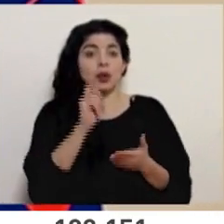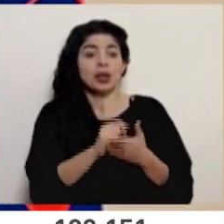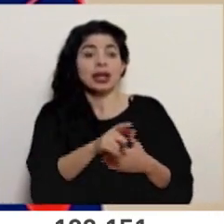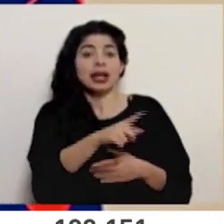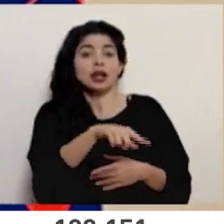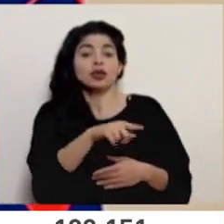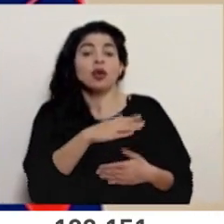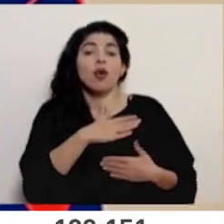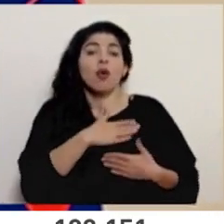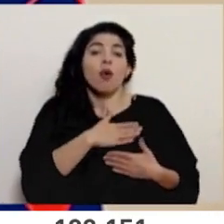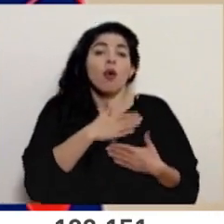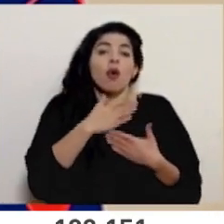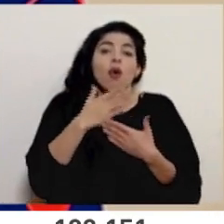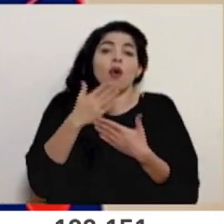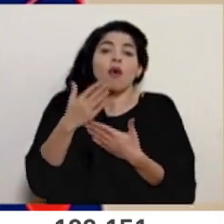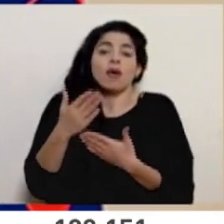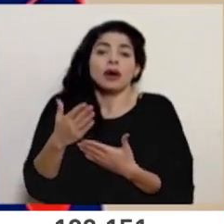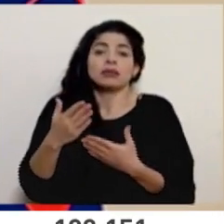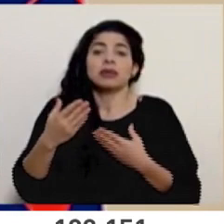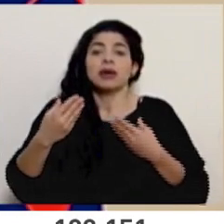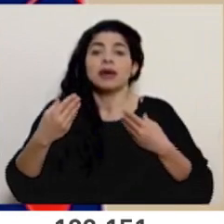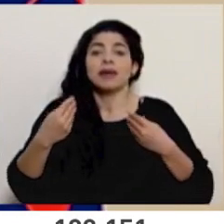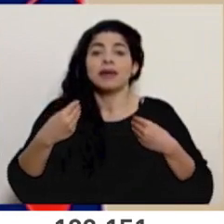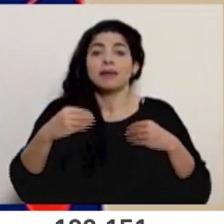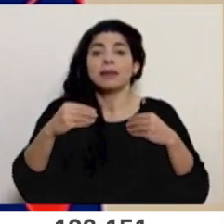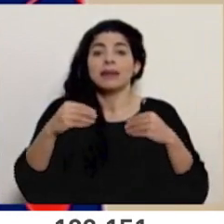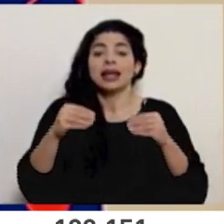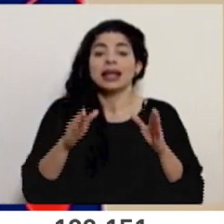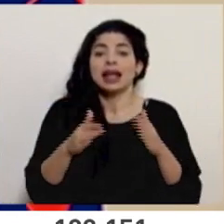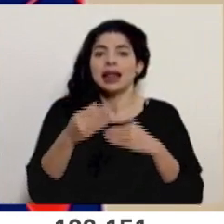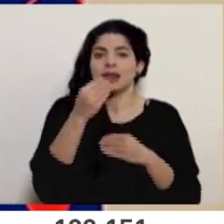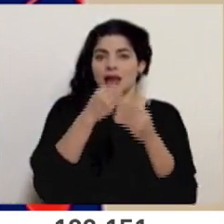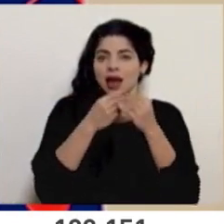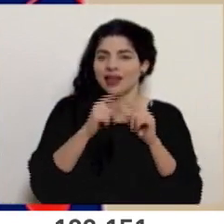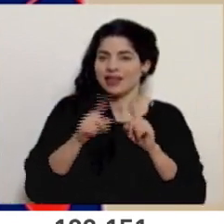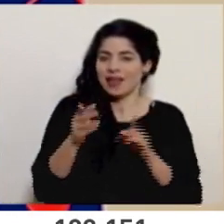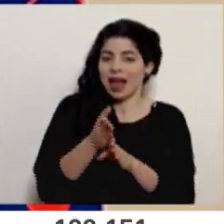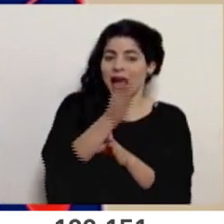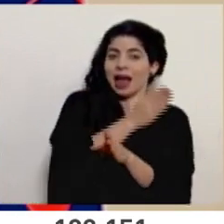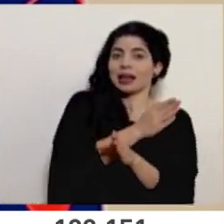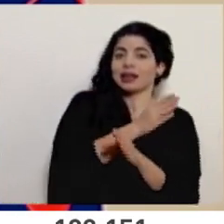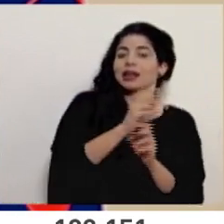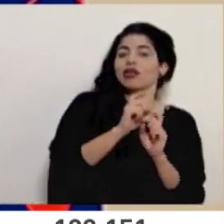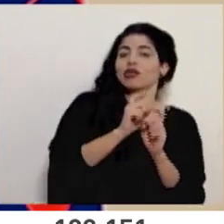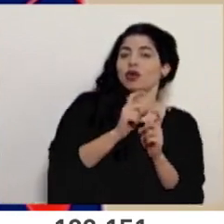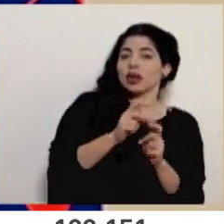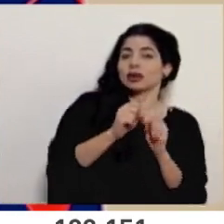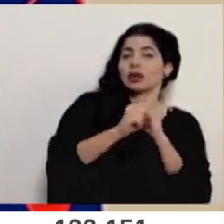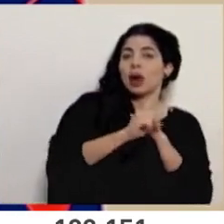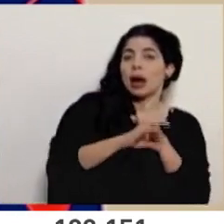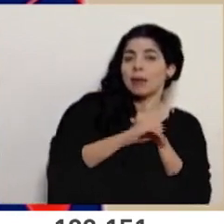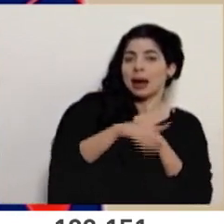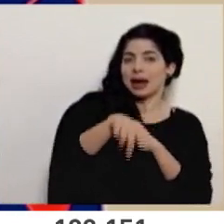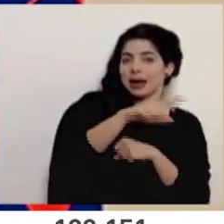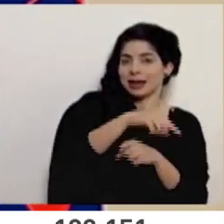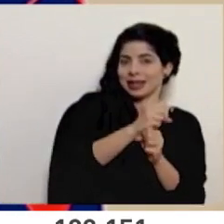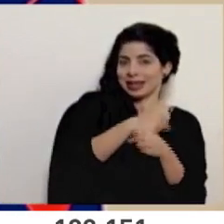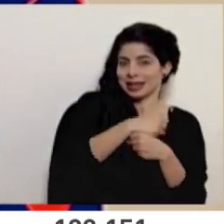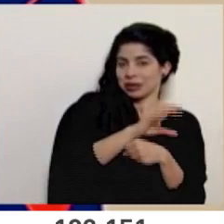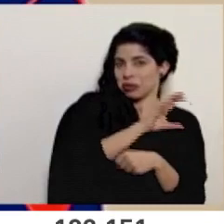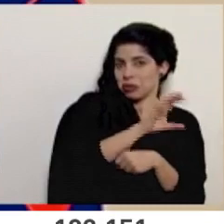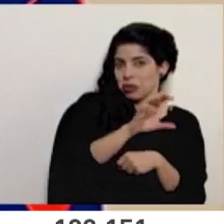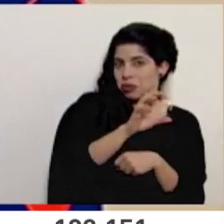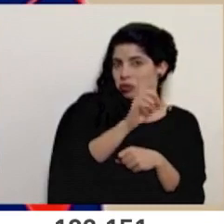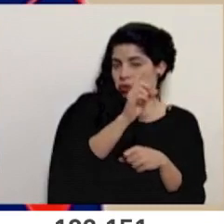ofrecen la venta de diarios, que es distinto a la donación y campañas que estaban organizando por su propia